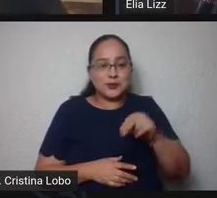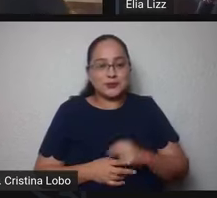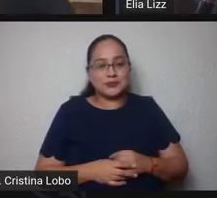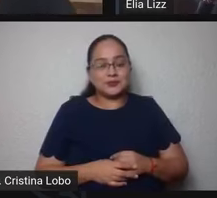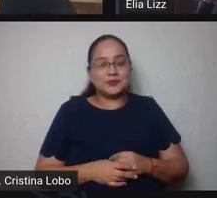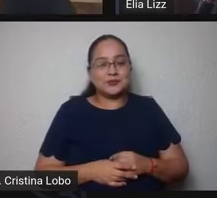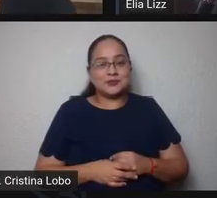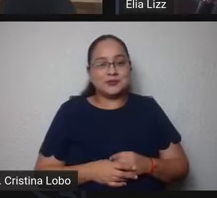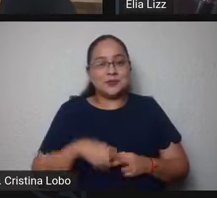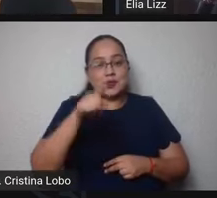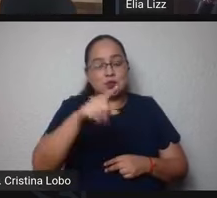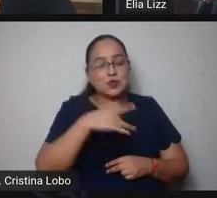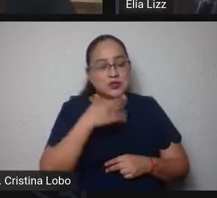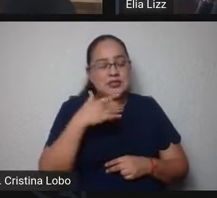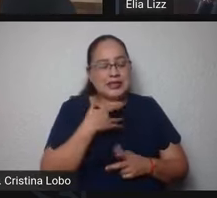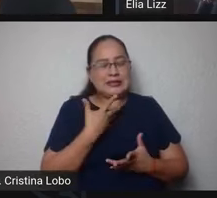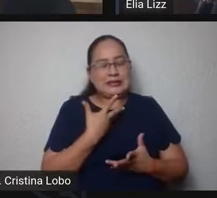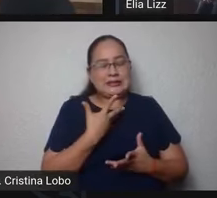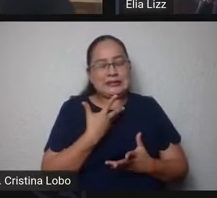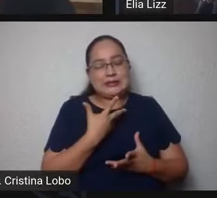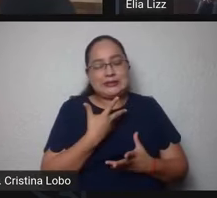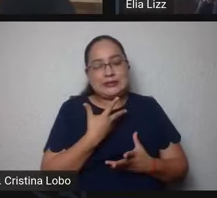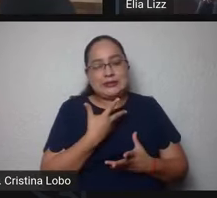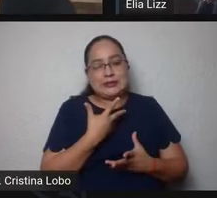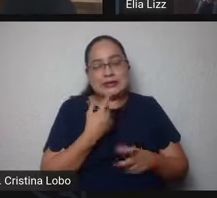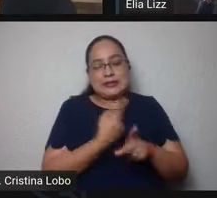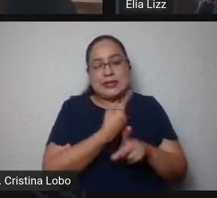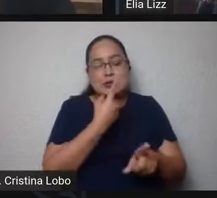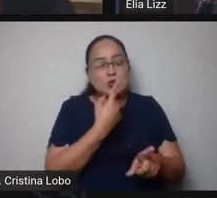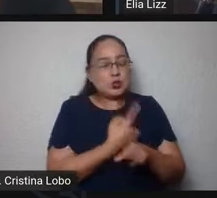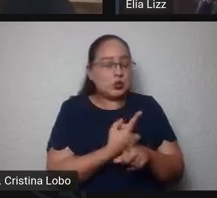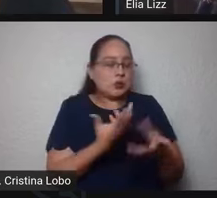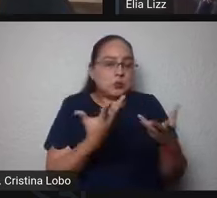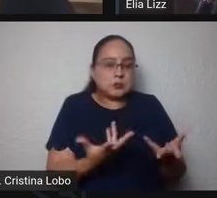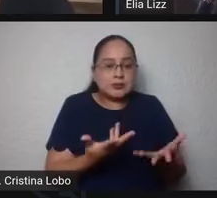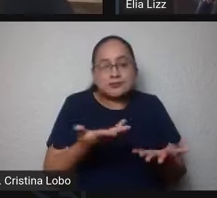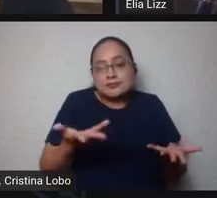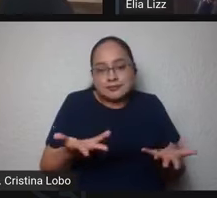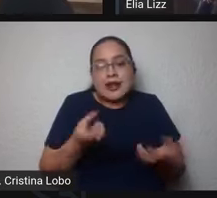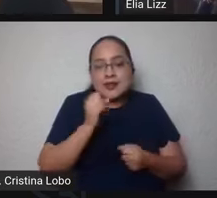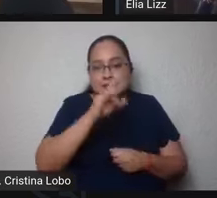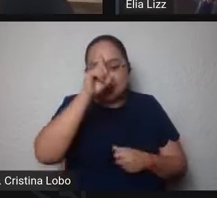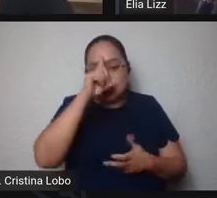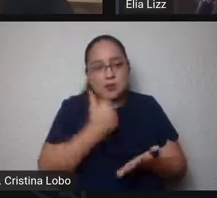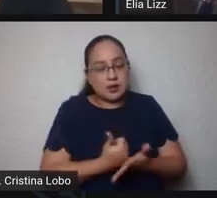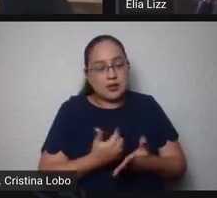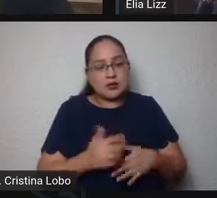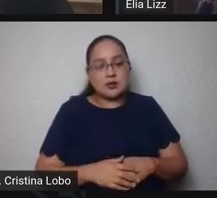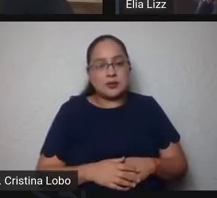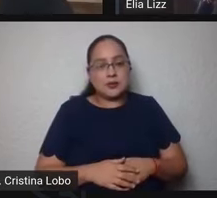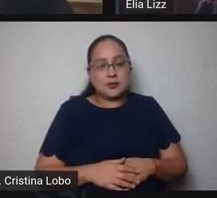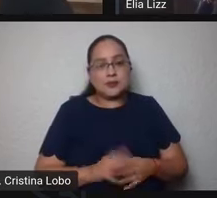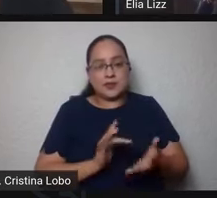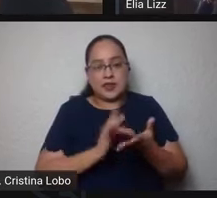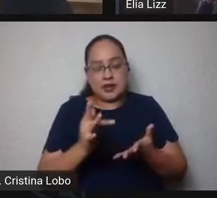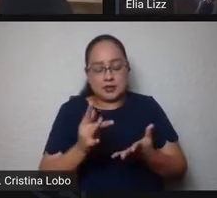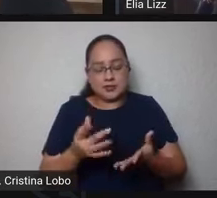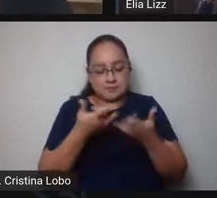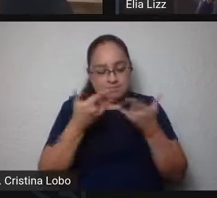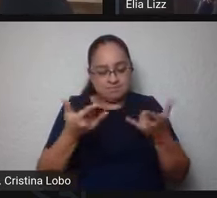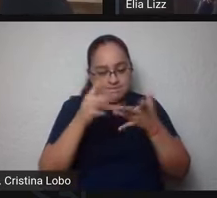situación de violencia de género, ¿qué te puedo? Y violencia sexual, ¿qué te puedo comentar? Primero que nada, gracias por compartir algo